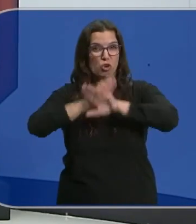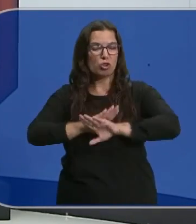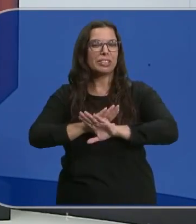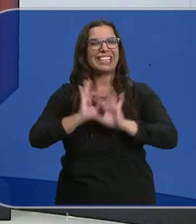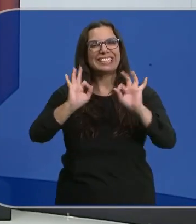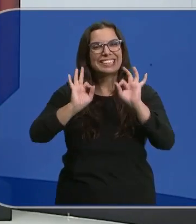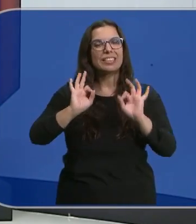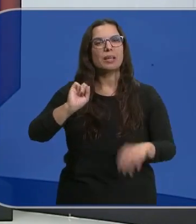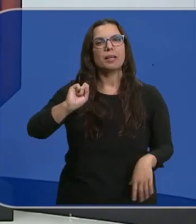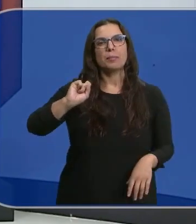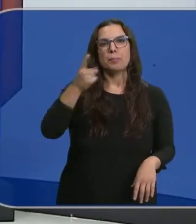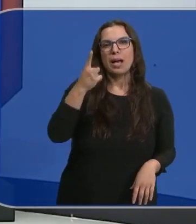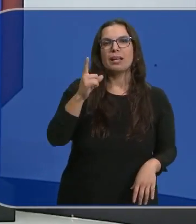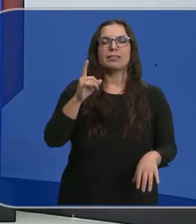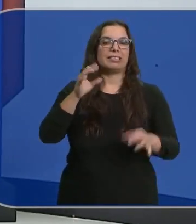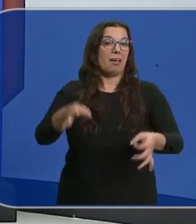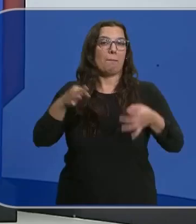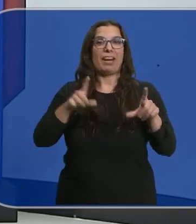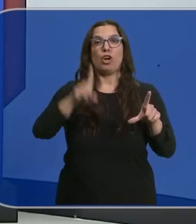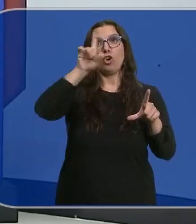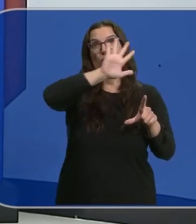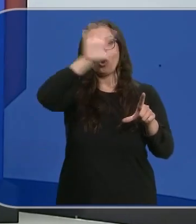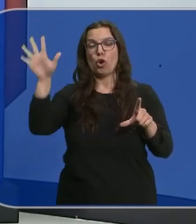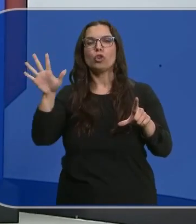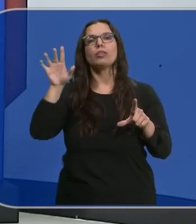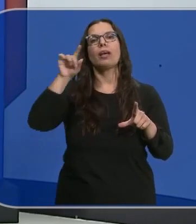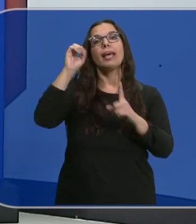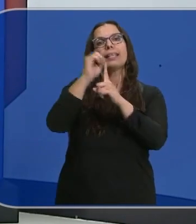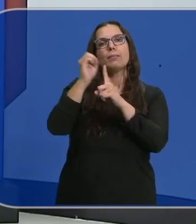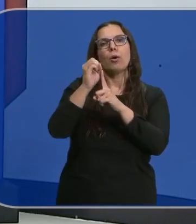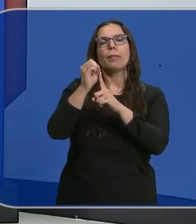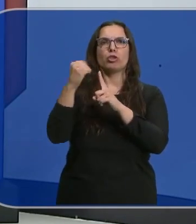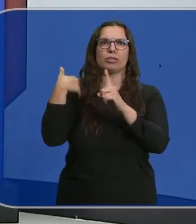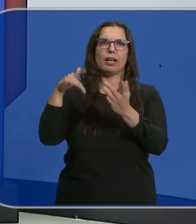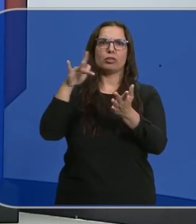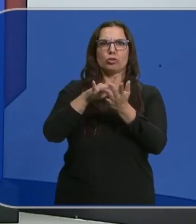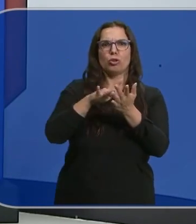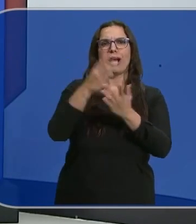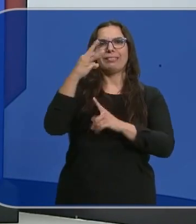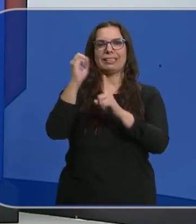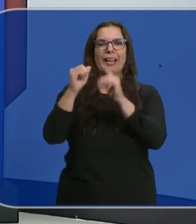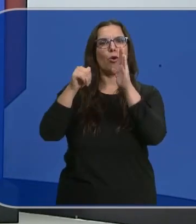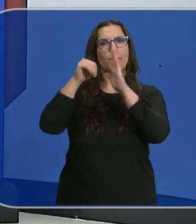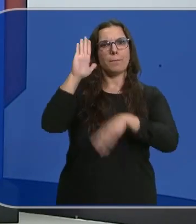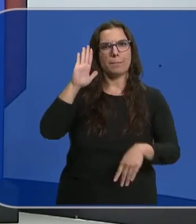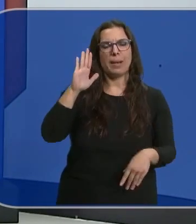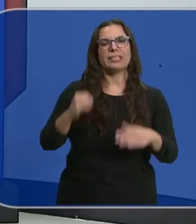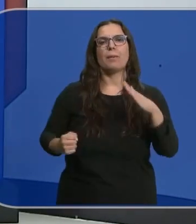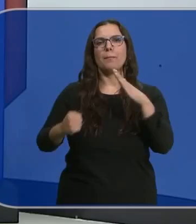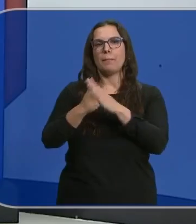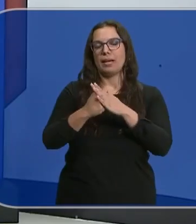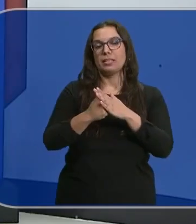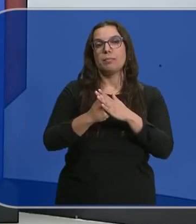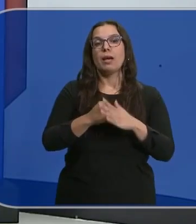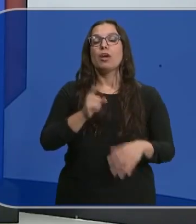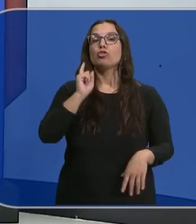tarde, especialmente, como siempre, en el extremo norte, que se volverán a formar, y esos termómetros que ya marcarán temperaturas por encima de esos 30 grados de máxima. Tan